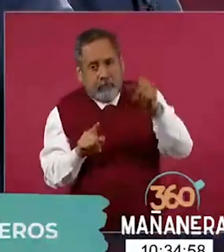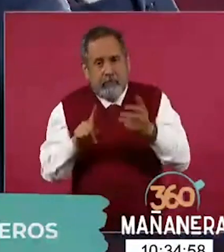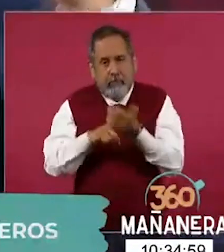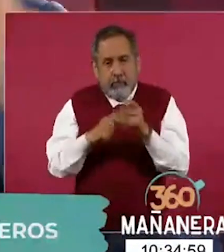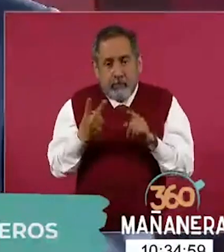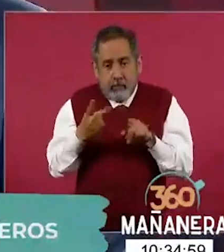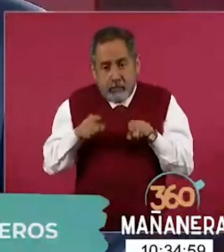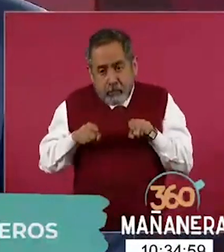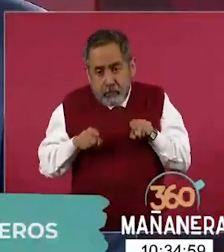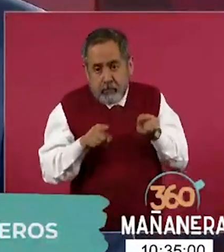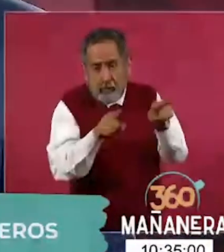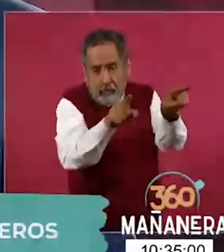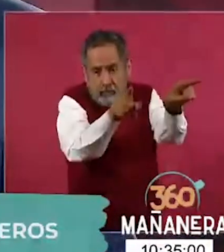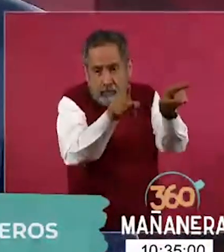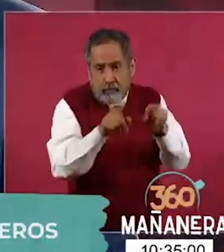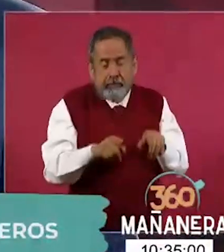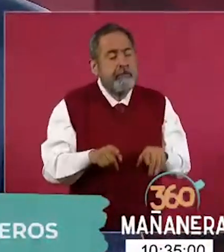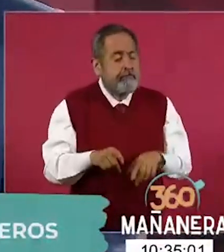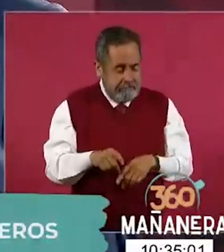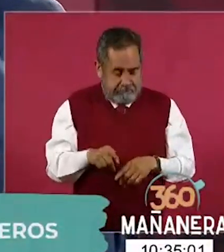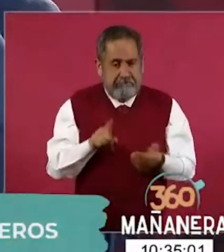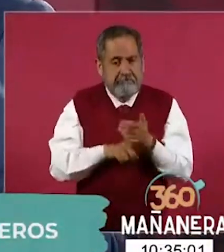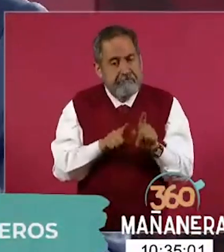dos vías